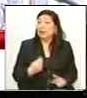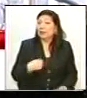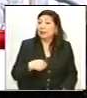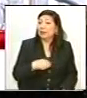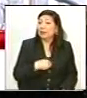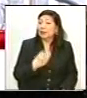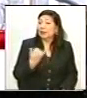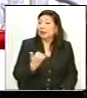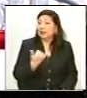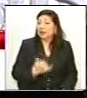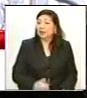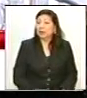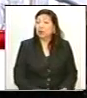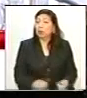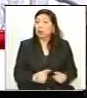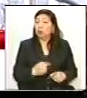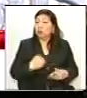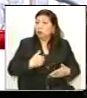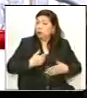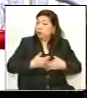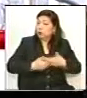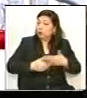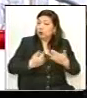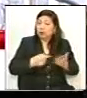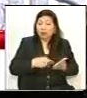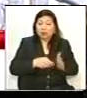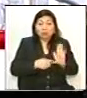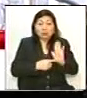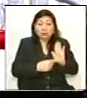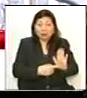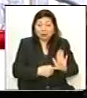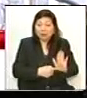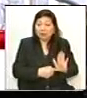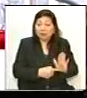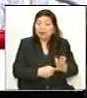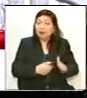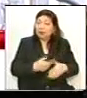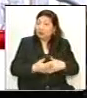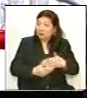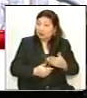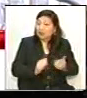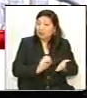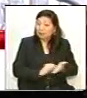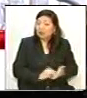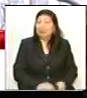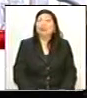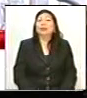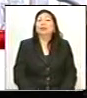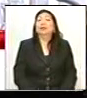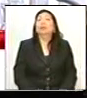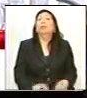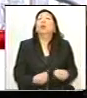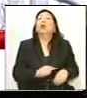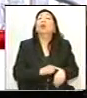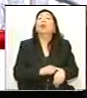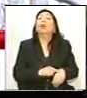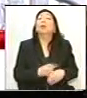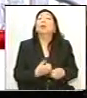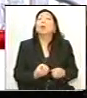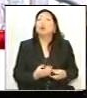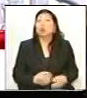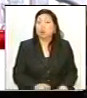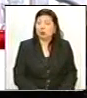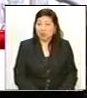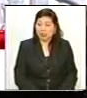ahora, ¿no? Cuando el proceso ya salta, diremos, sigue, continúa, ¿no? ¿Por qué se demoró tanto, como dice